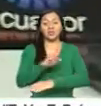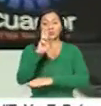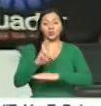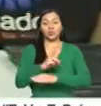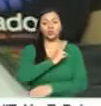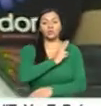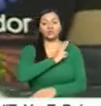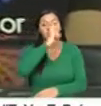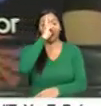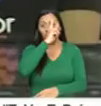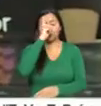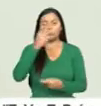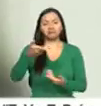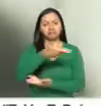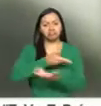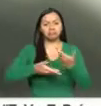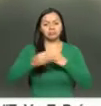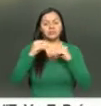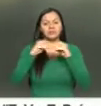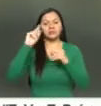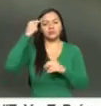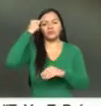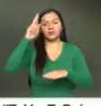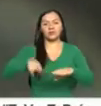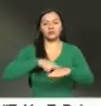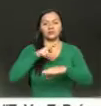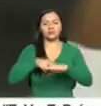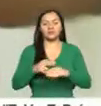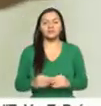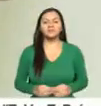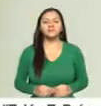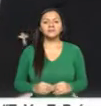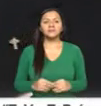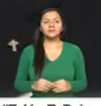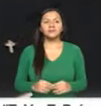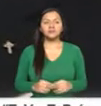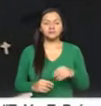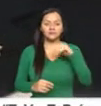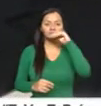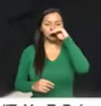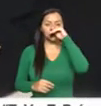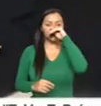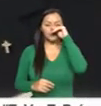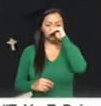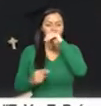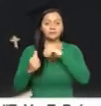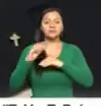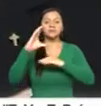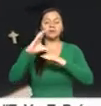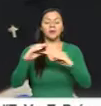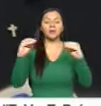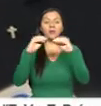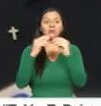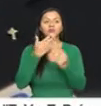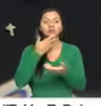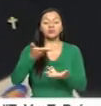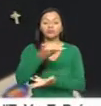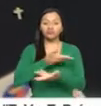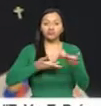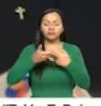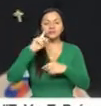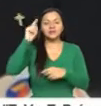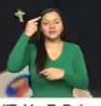resaltó el diálogo que ha existido con el gobierno nacional. Es el significado de este encuentro, de este consenso.